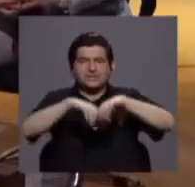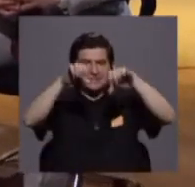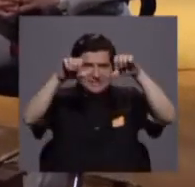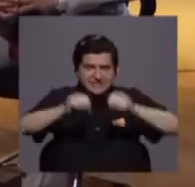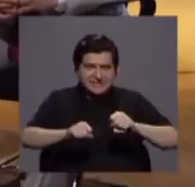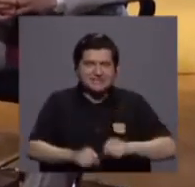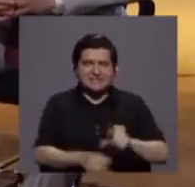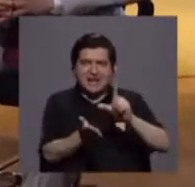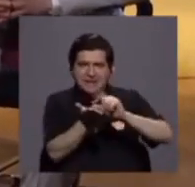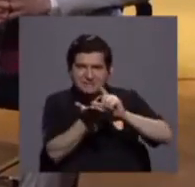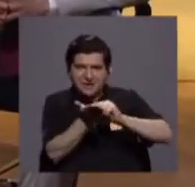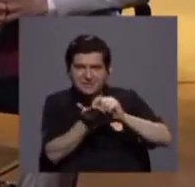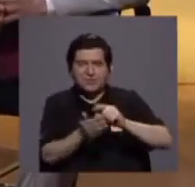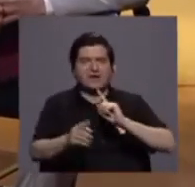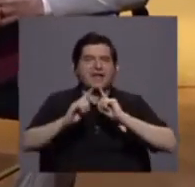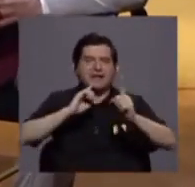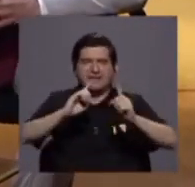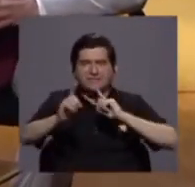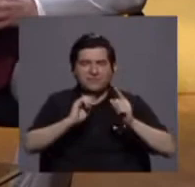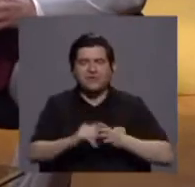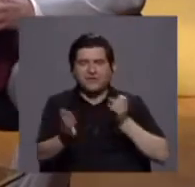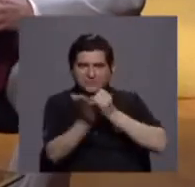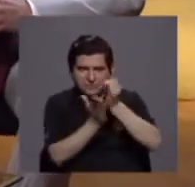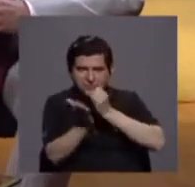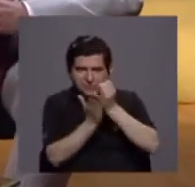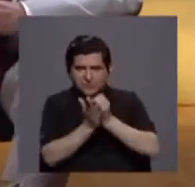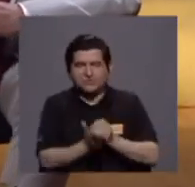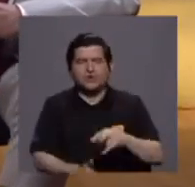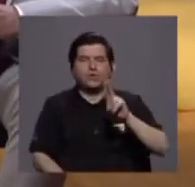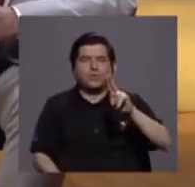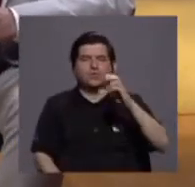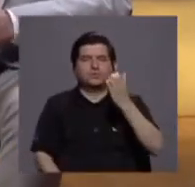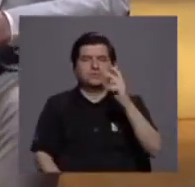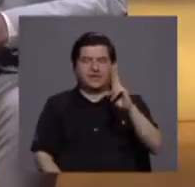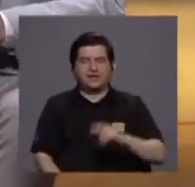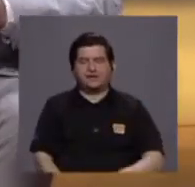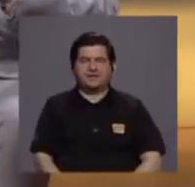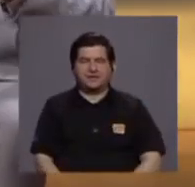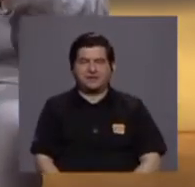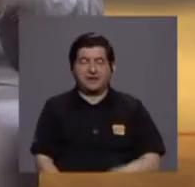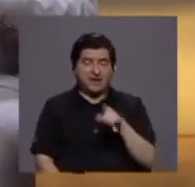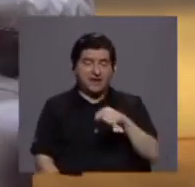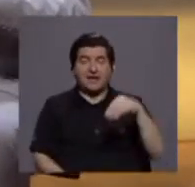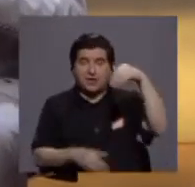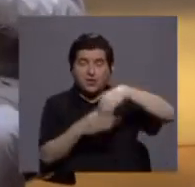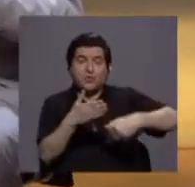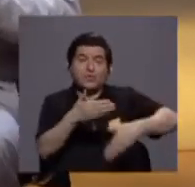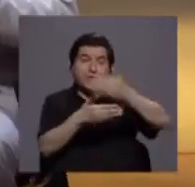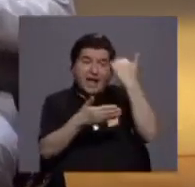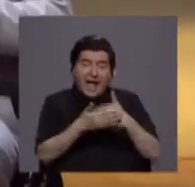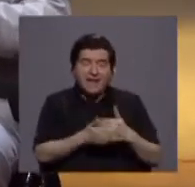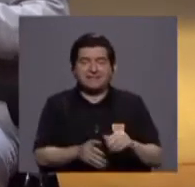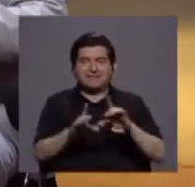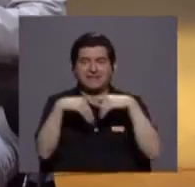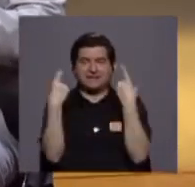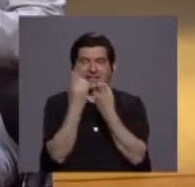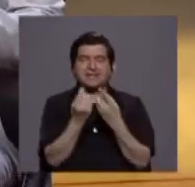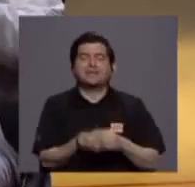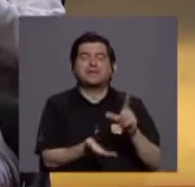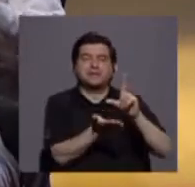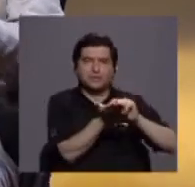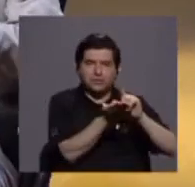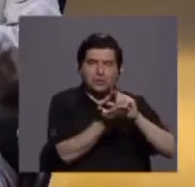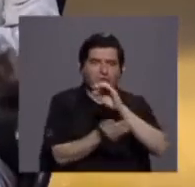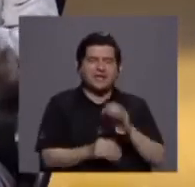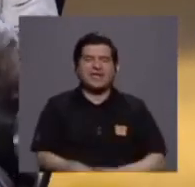Sistema Editorial y de Difusión de la Investigación de la Universidad de Costa Rica, el CIEDIN, que comprende lo que antes era el Departamento de Publicaciones